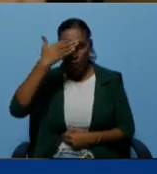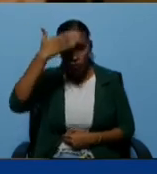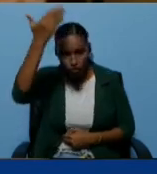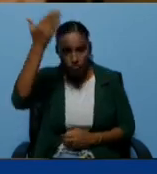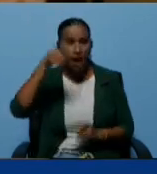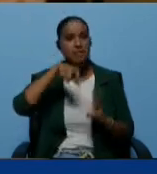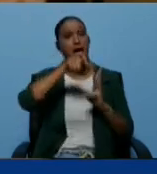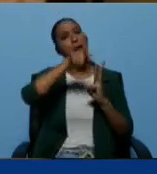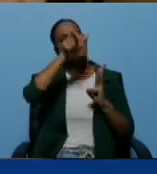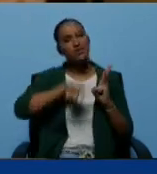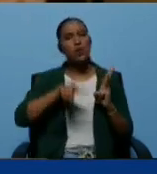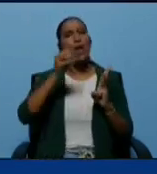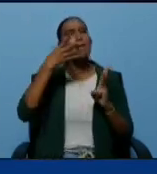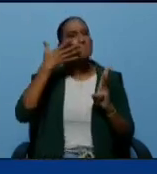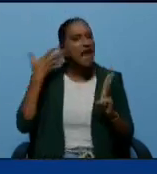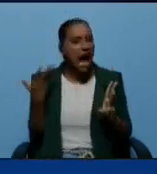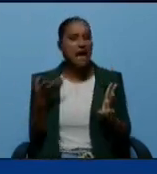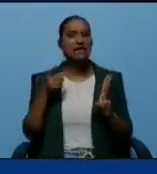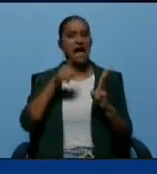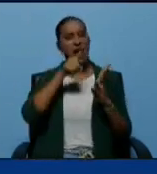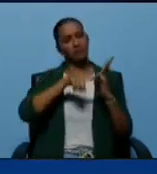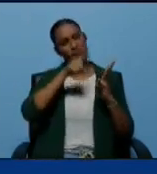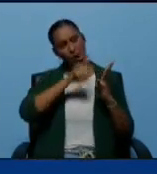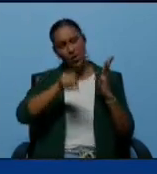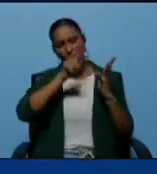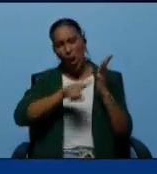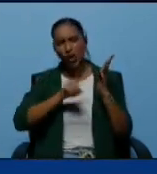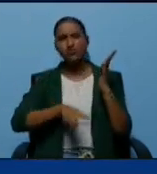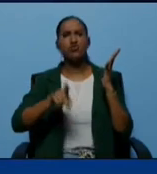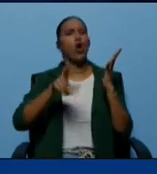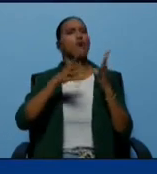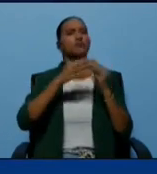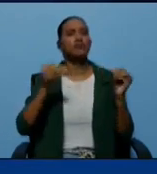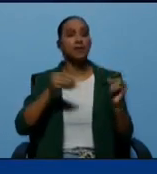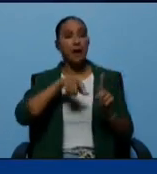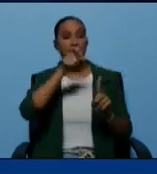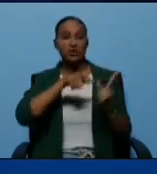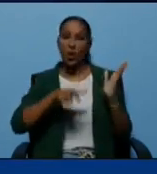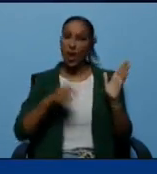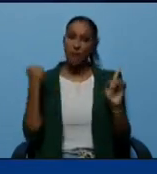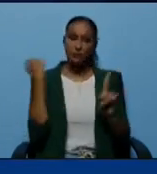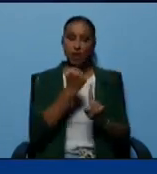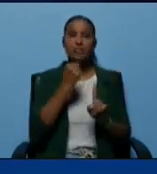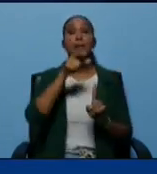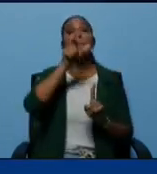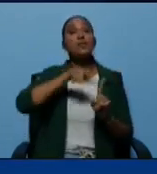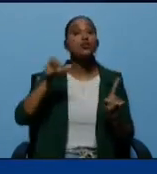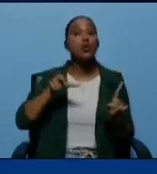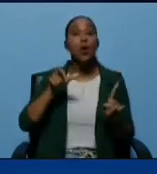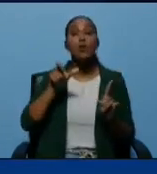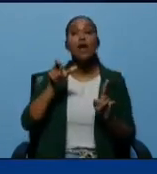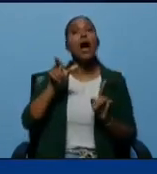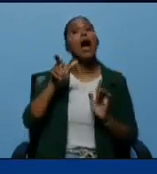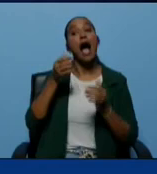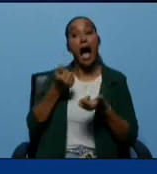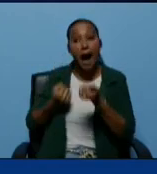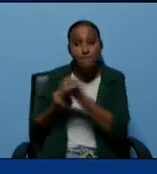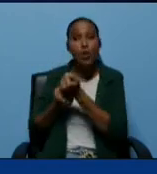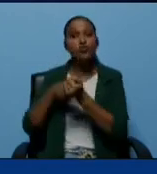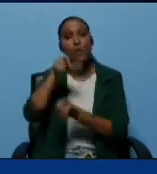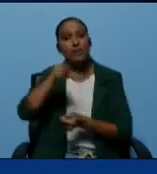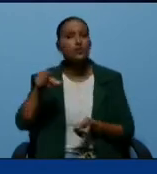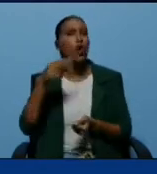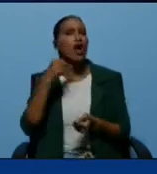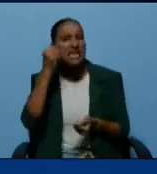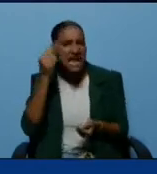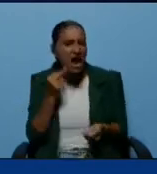los derechos de las personas negras y cualquiera que no encajara en su ideología de supremacismo blanco. Por